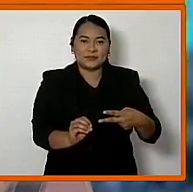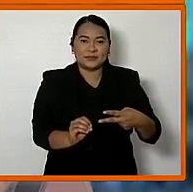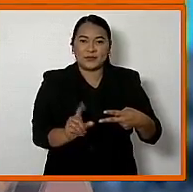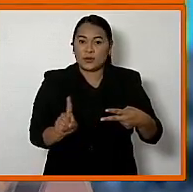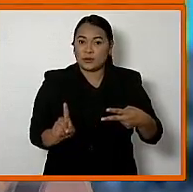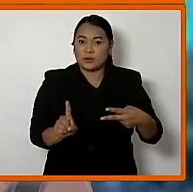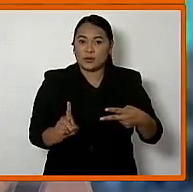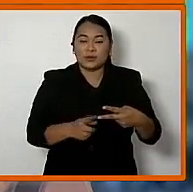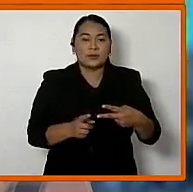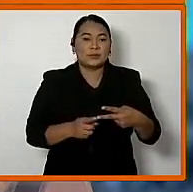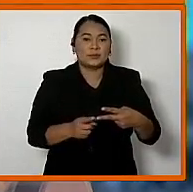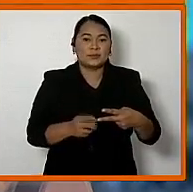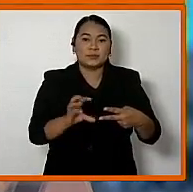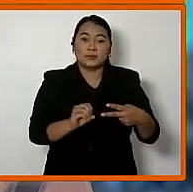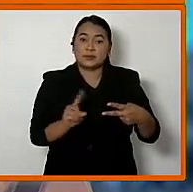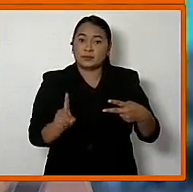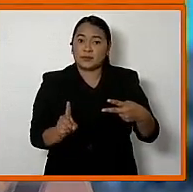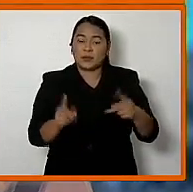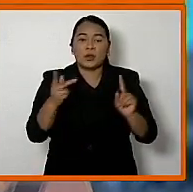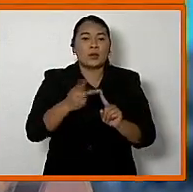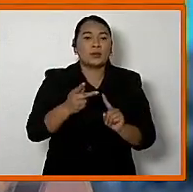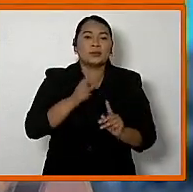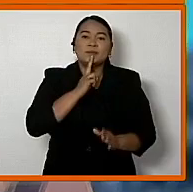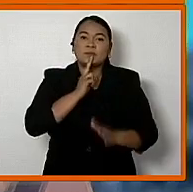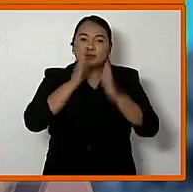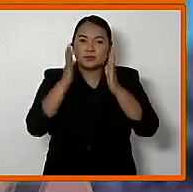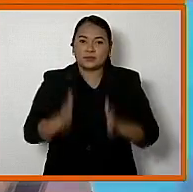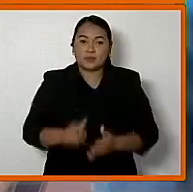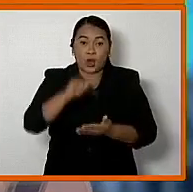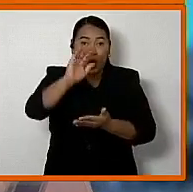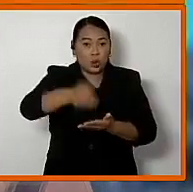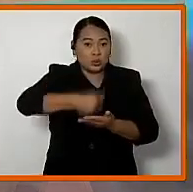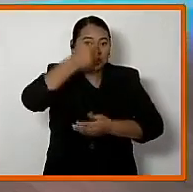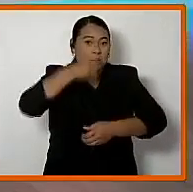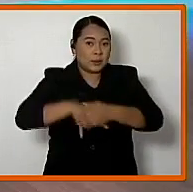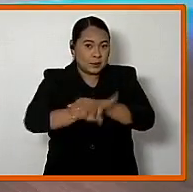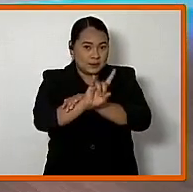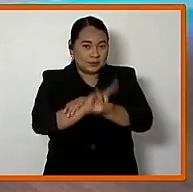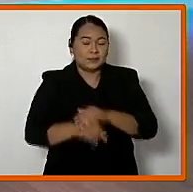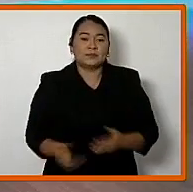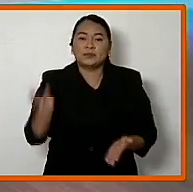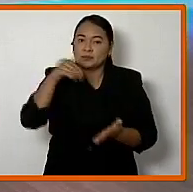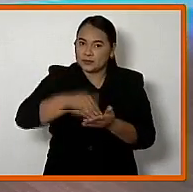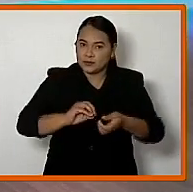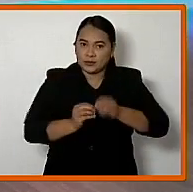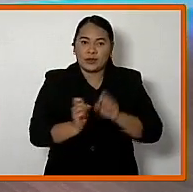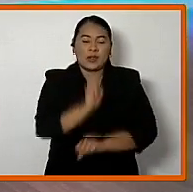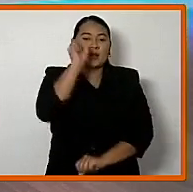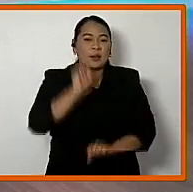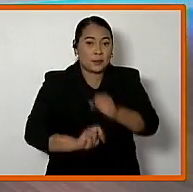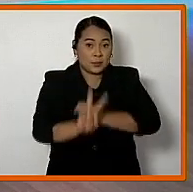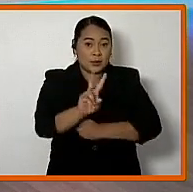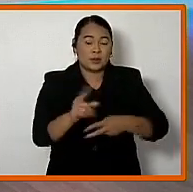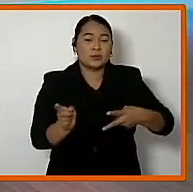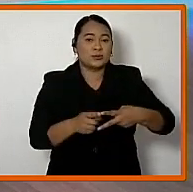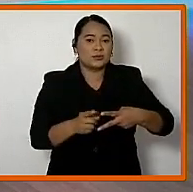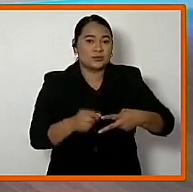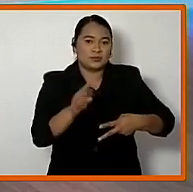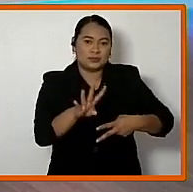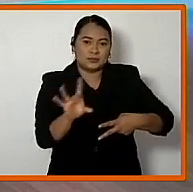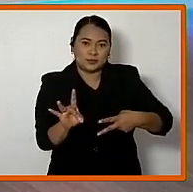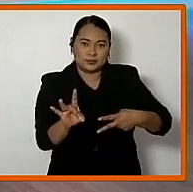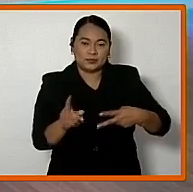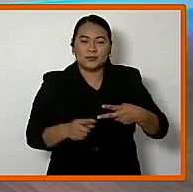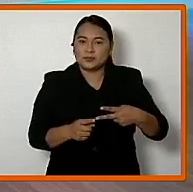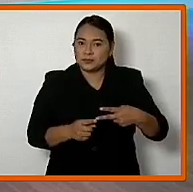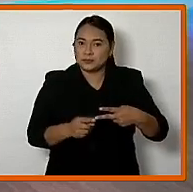1. El número favorecido es el 01 con su catrachada sopa de caracol. Con mucho gusto repito, posición 1, 48, posición 2,